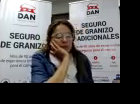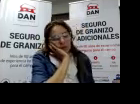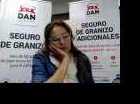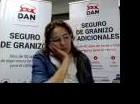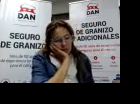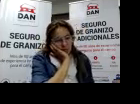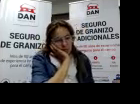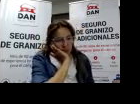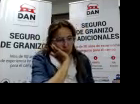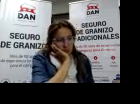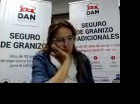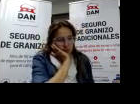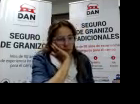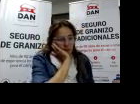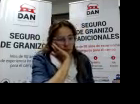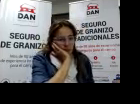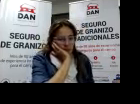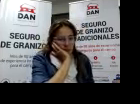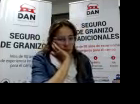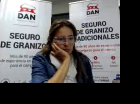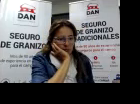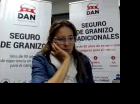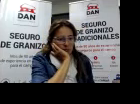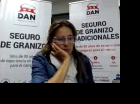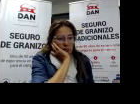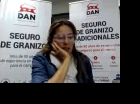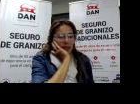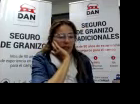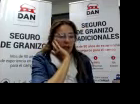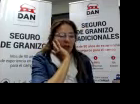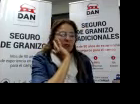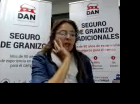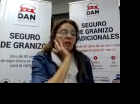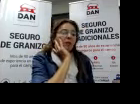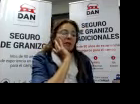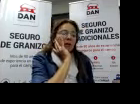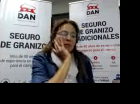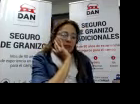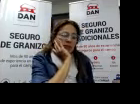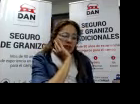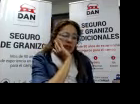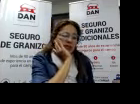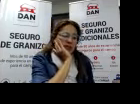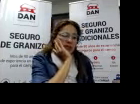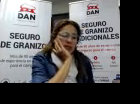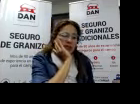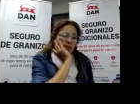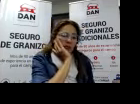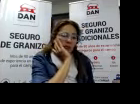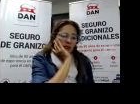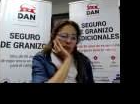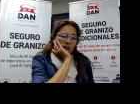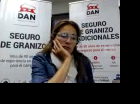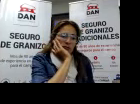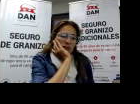hablando de quizás una menor frecuencia de heladas, o que las heladas que se den no sean tan fuertes. Vamos a tener alguna helada fuerte,